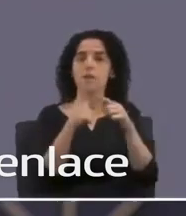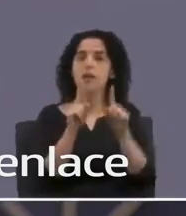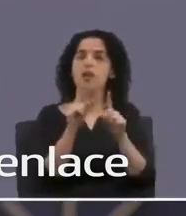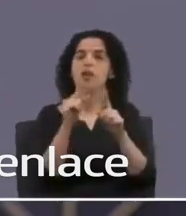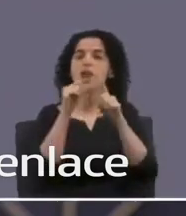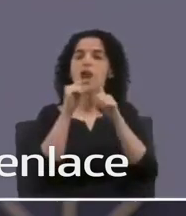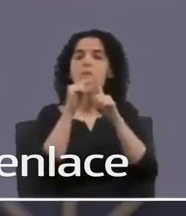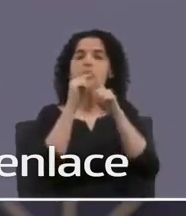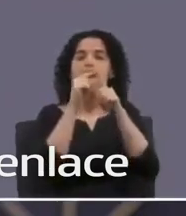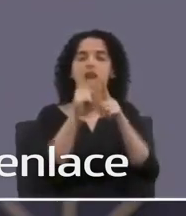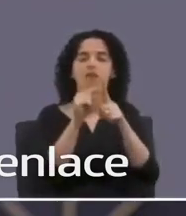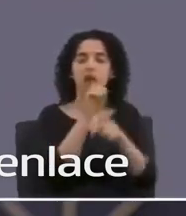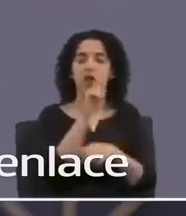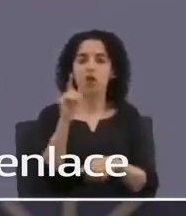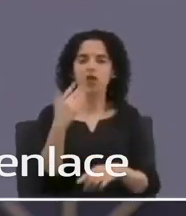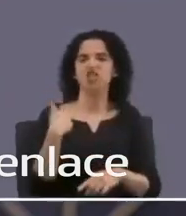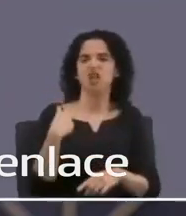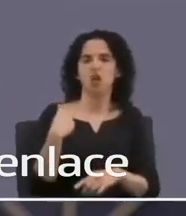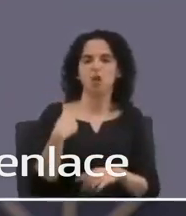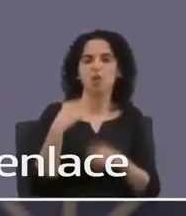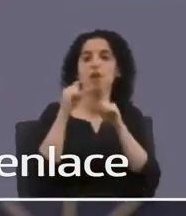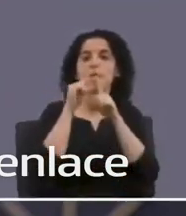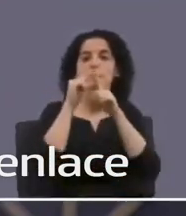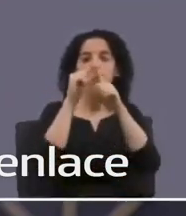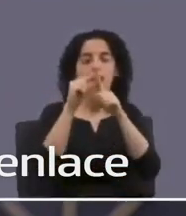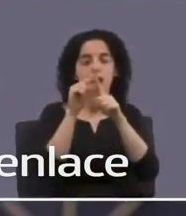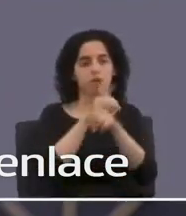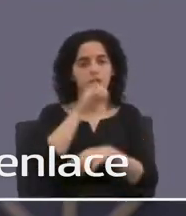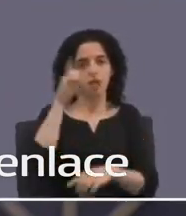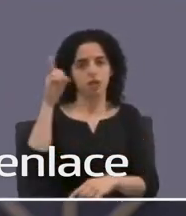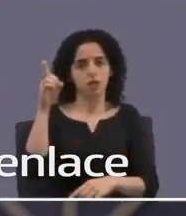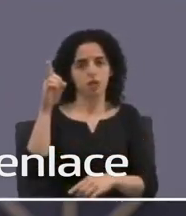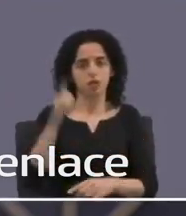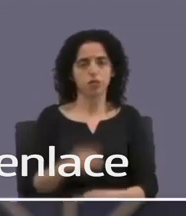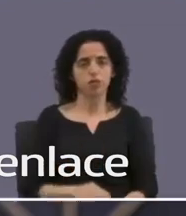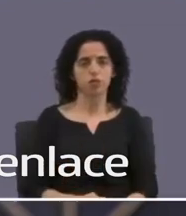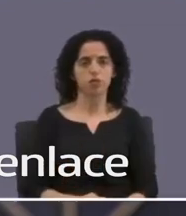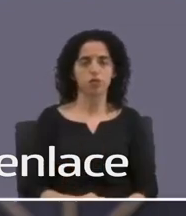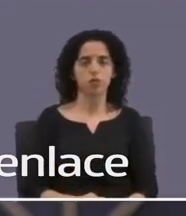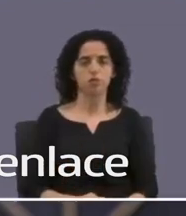la palabra no es palabra de hombre, es palabra de Dios.